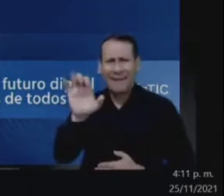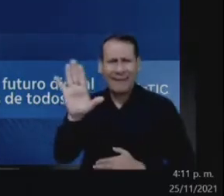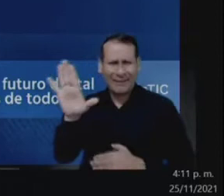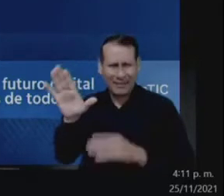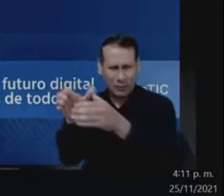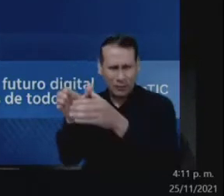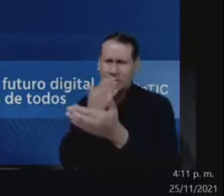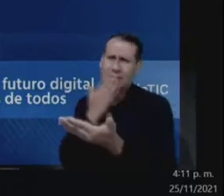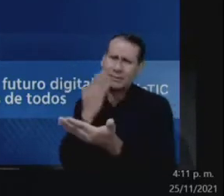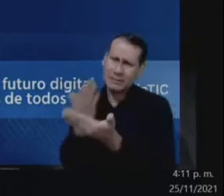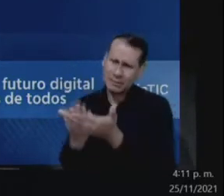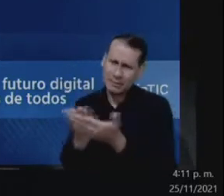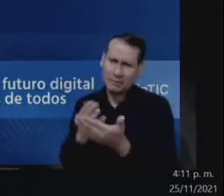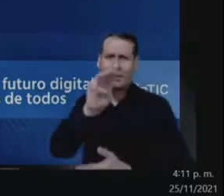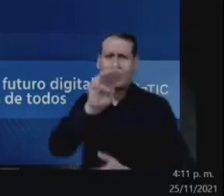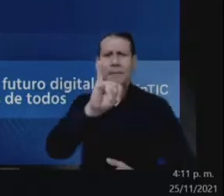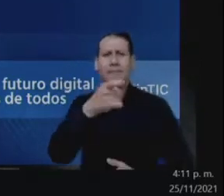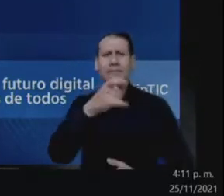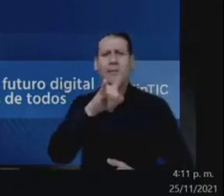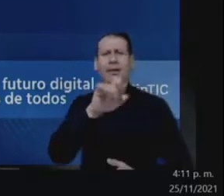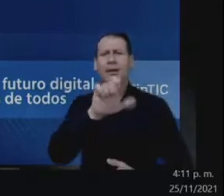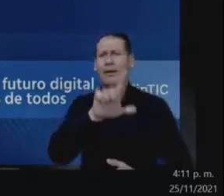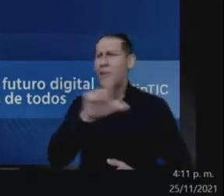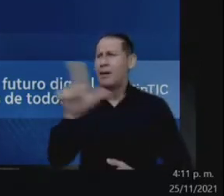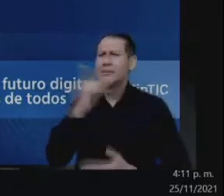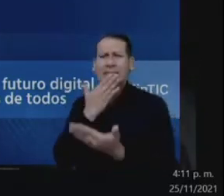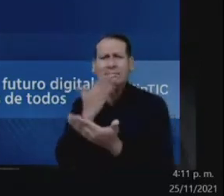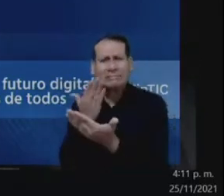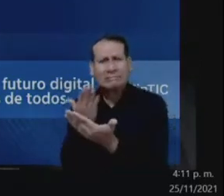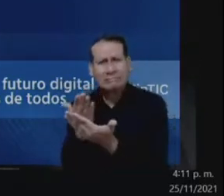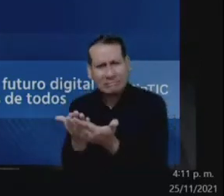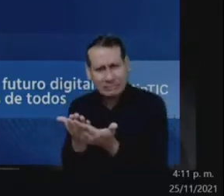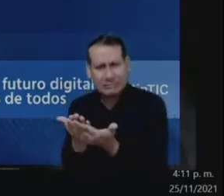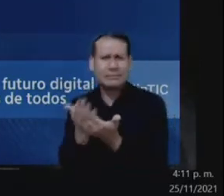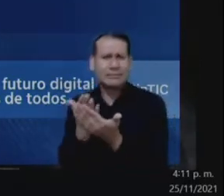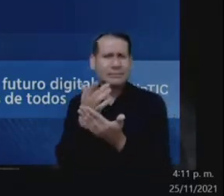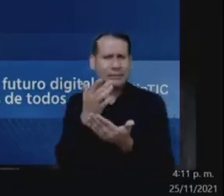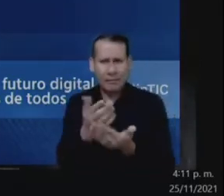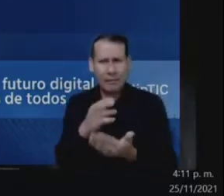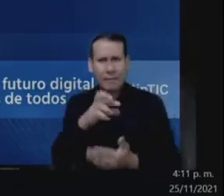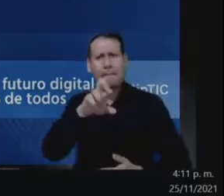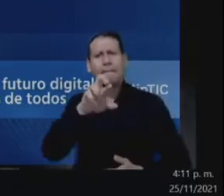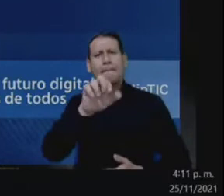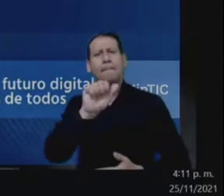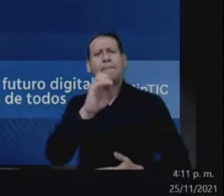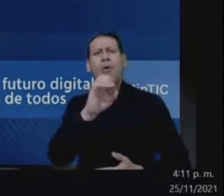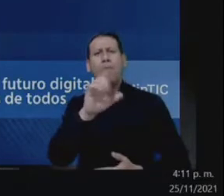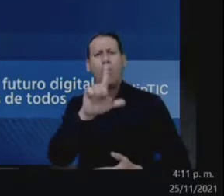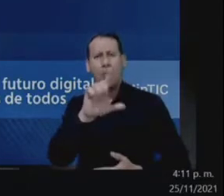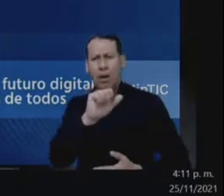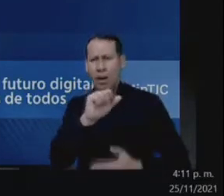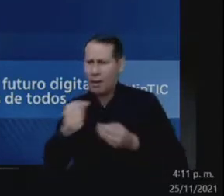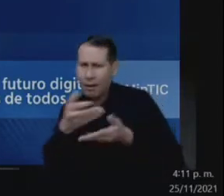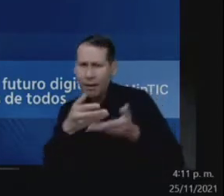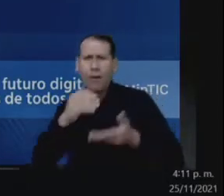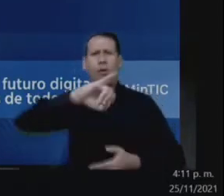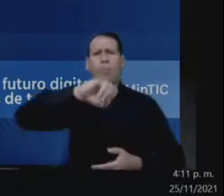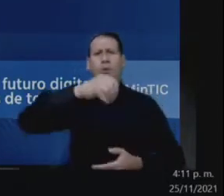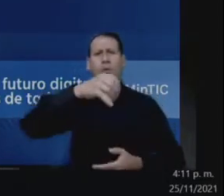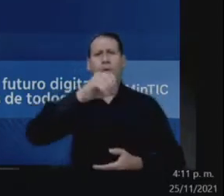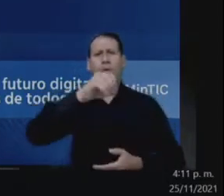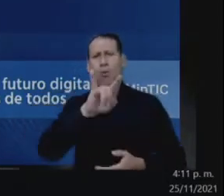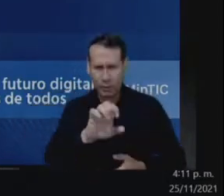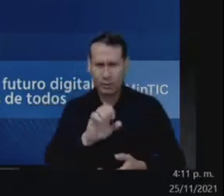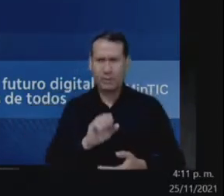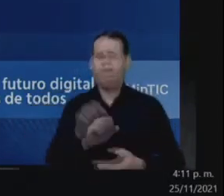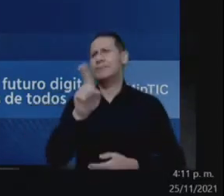por este espacio, a todos los panelistas, un gusto compartir acá el panel con Paola, con Josué, con Santiago, con Juan David, y bueno, y